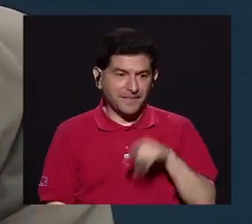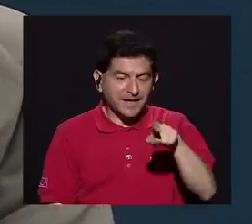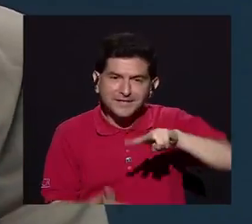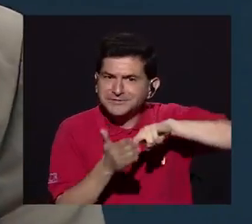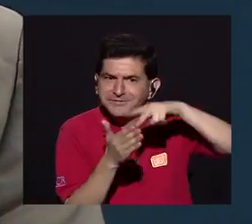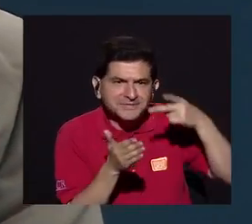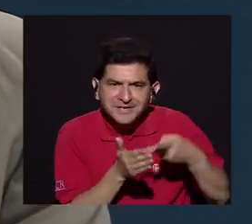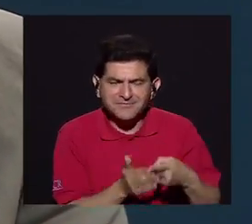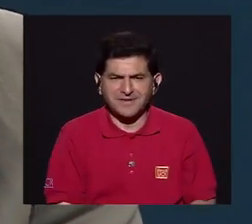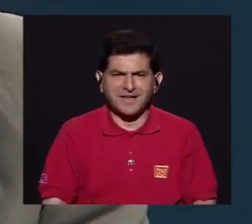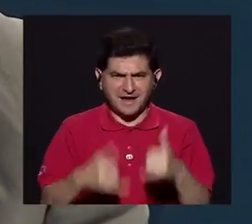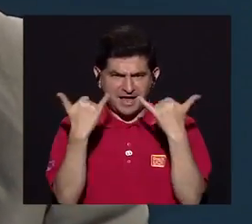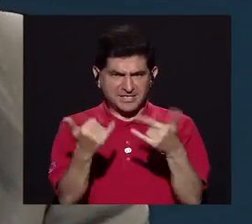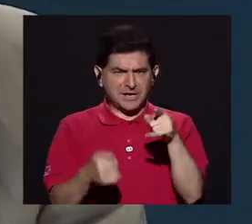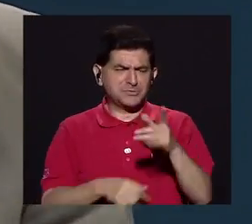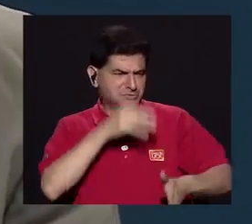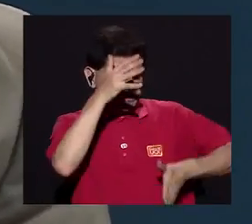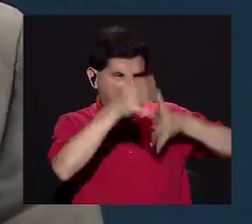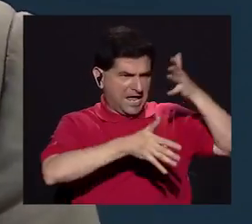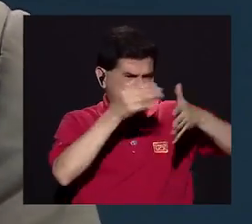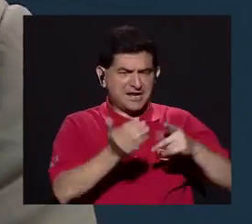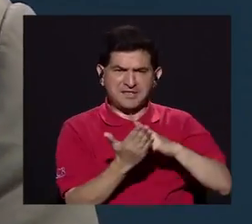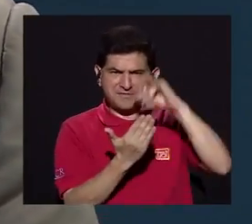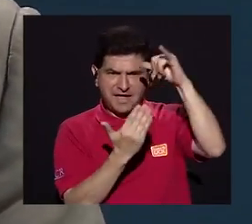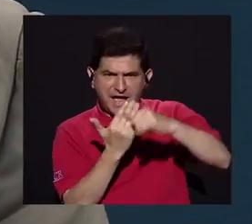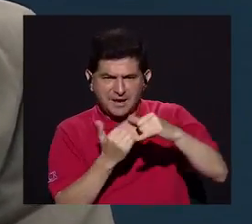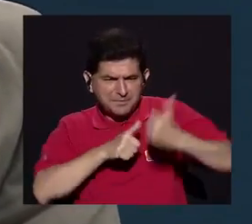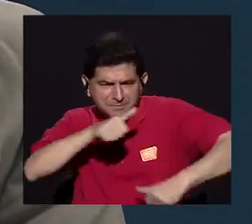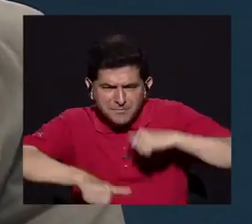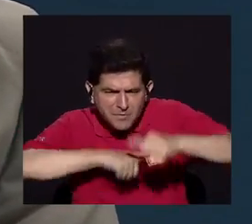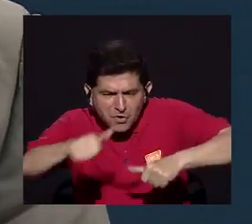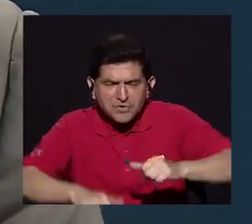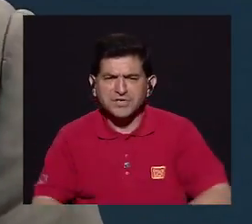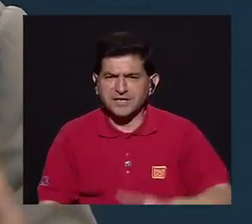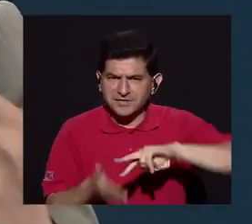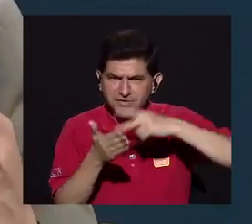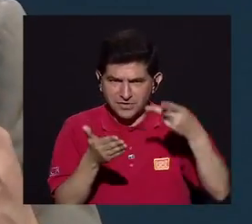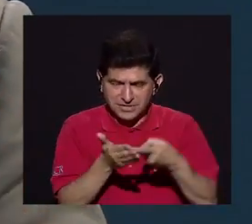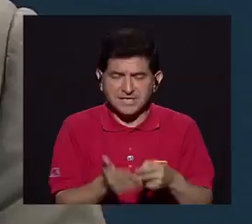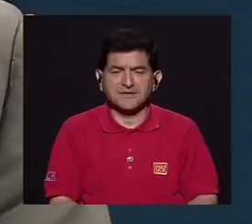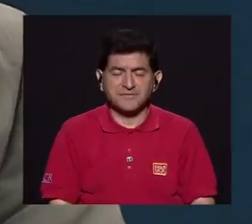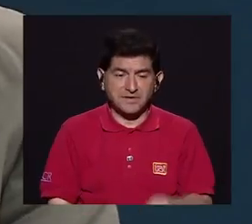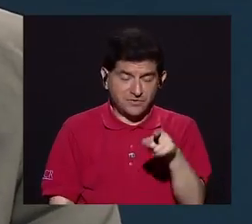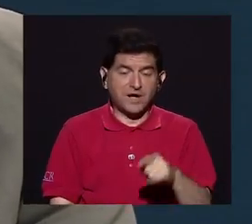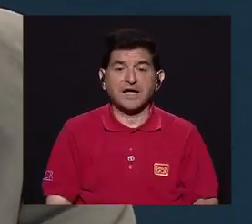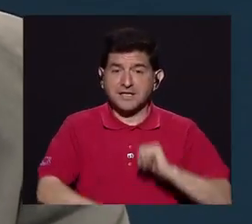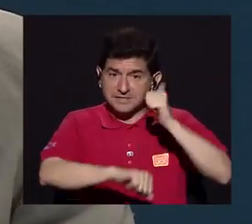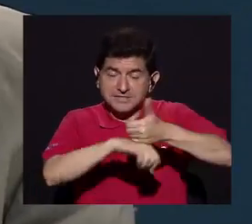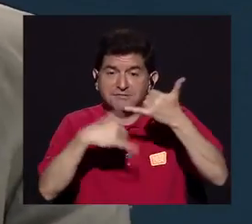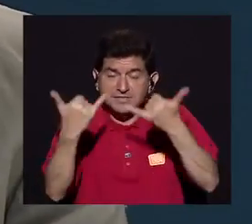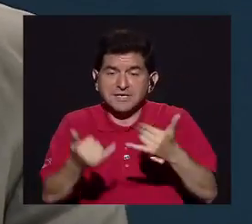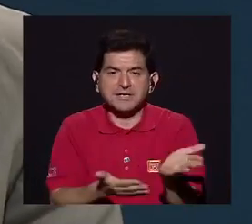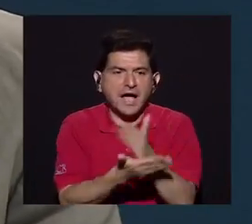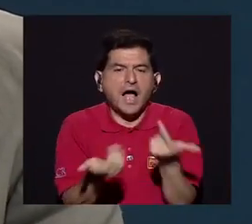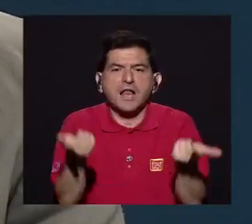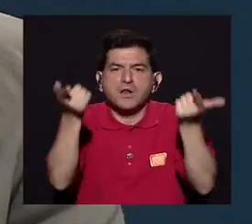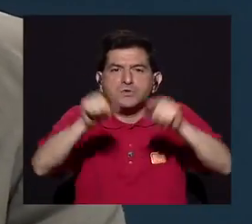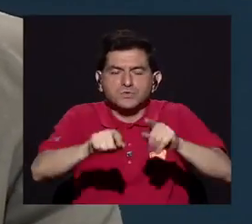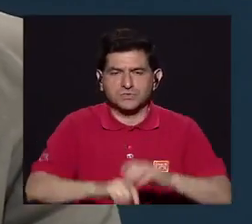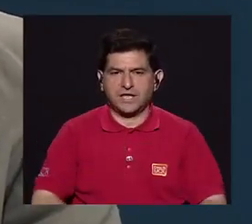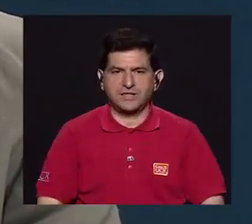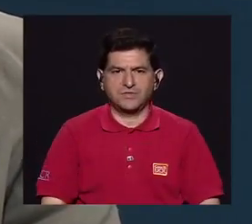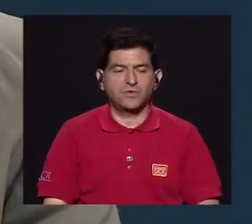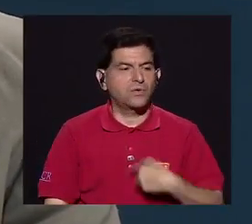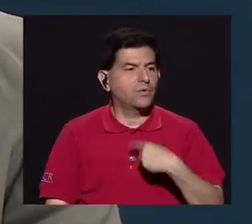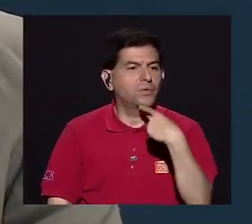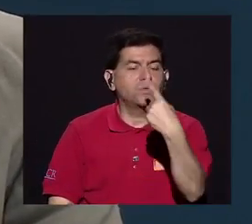en ese sentido, cuando vos ya llevas la creatividad al proyecto emprendedor, que es convertirlo en euros, como estás diciendo, siempre sucede algo. Y